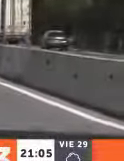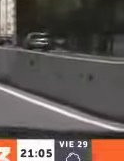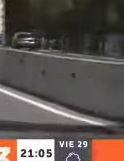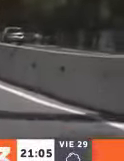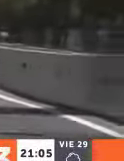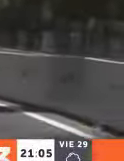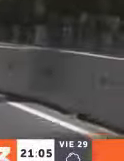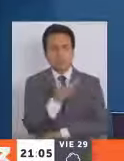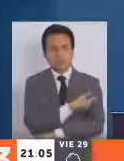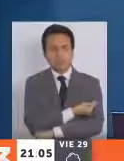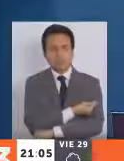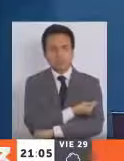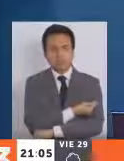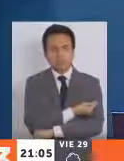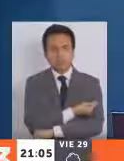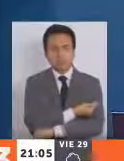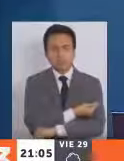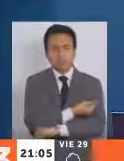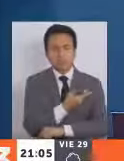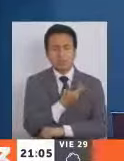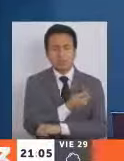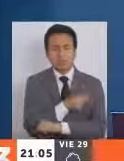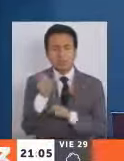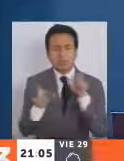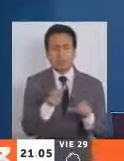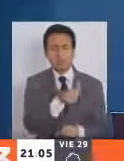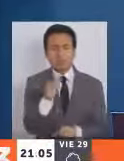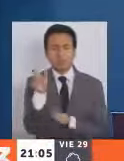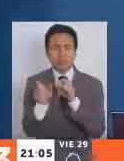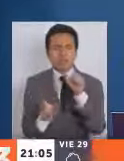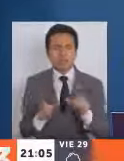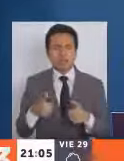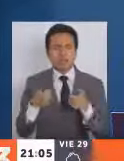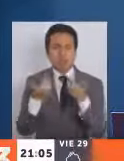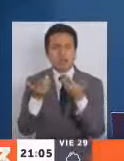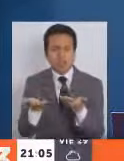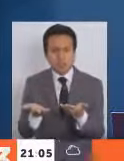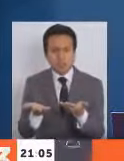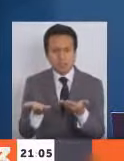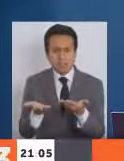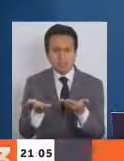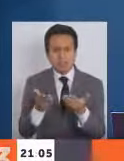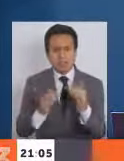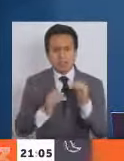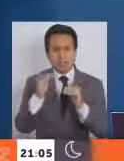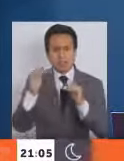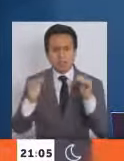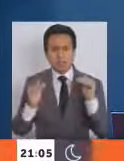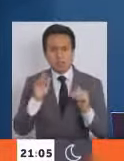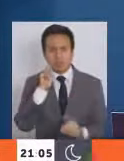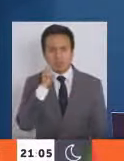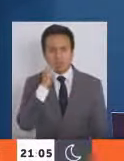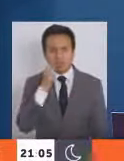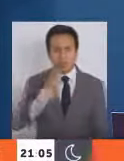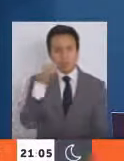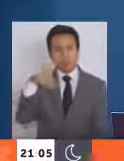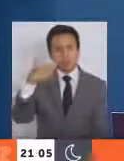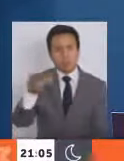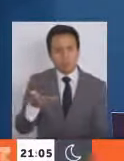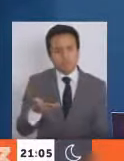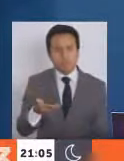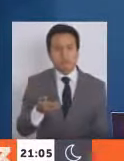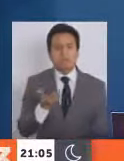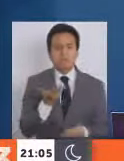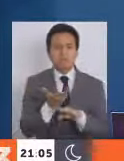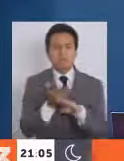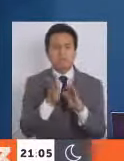2 millones de dosis. Hay vacunas para todos, para todas las personas que están dentro de estos rangos prioritarios. Vamos a tener vacunas. Les